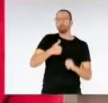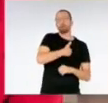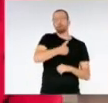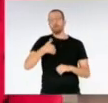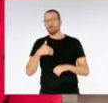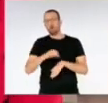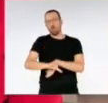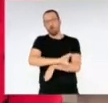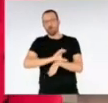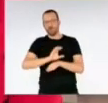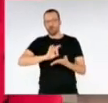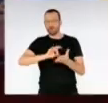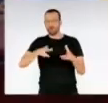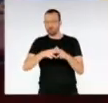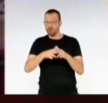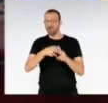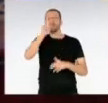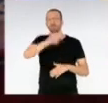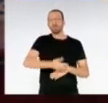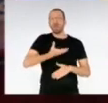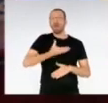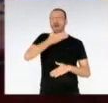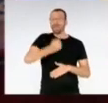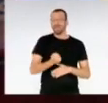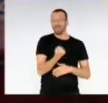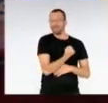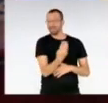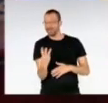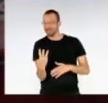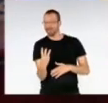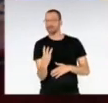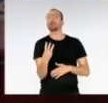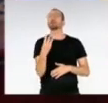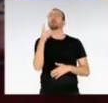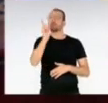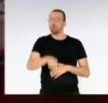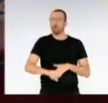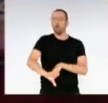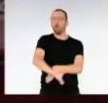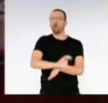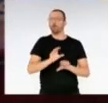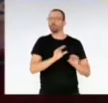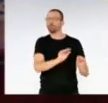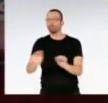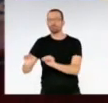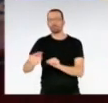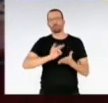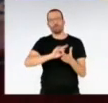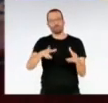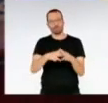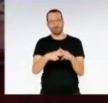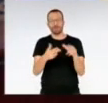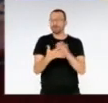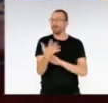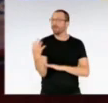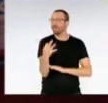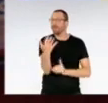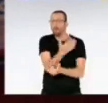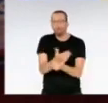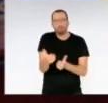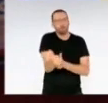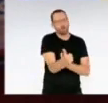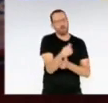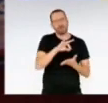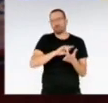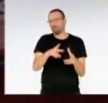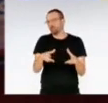sociales, y los tres alcaldes son además concejales de servicios sociales de sus respectivos ayuntamientos. ¿Esto qué significa? Significa que priorizamos antes que ninguna